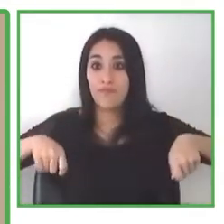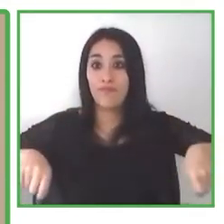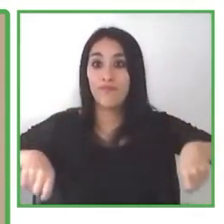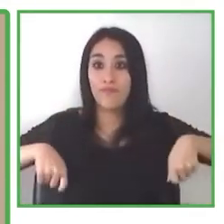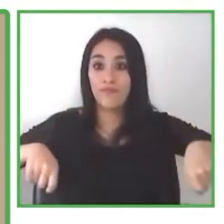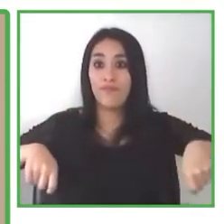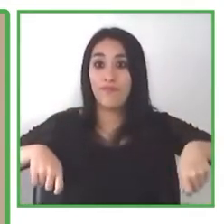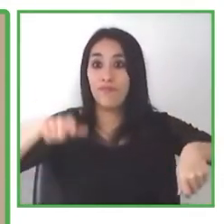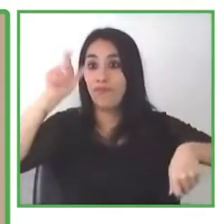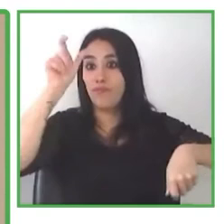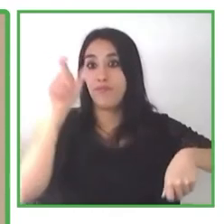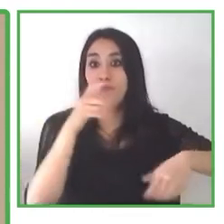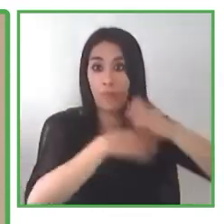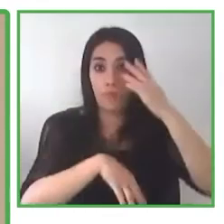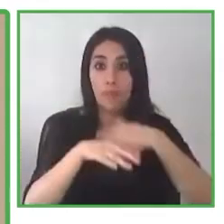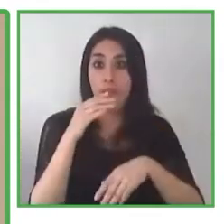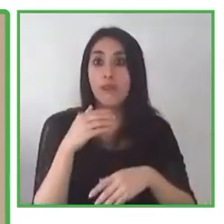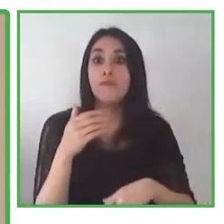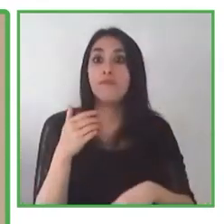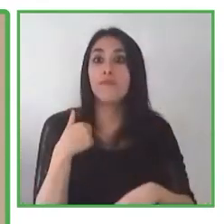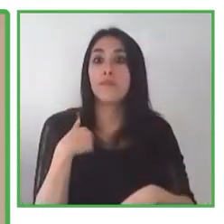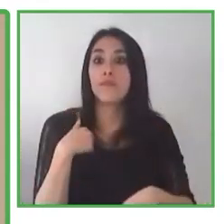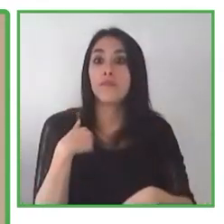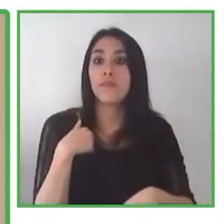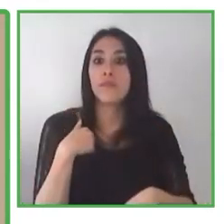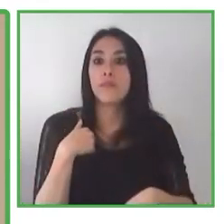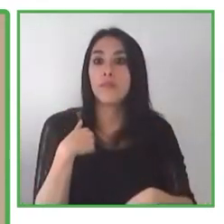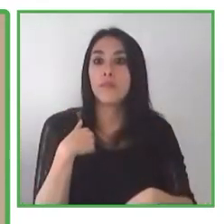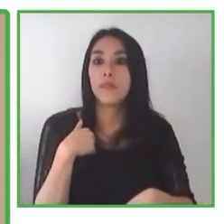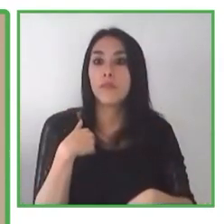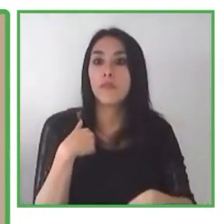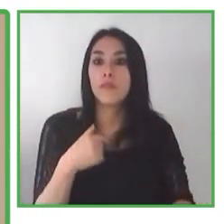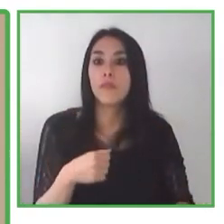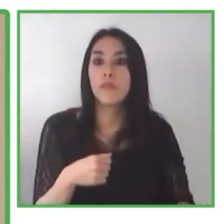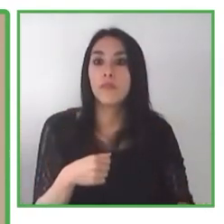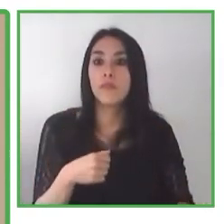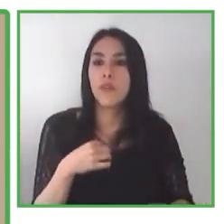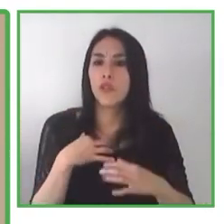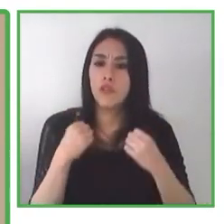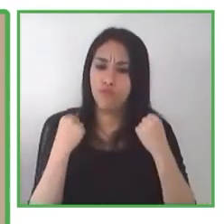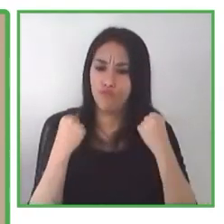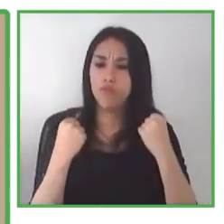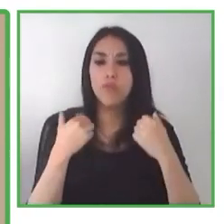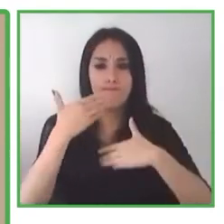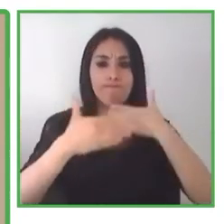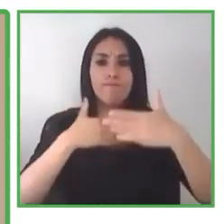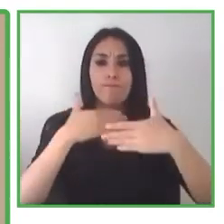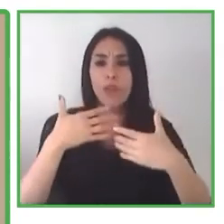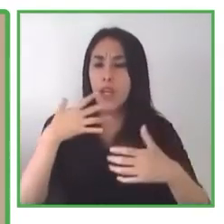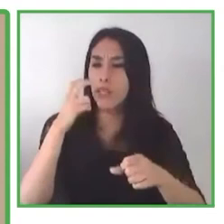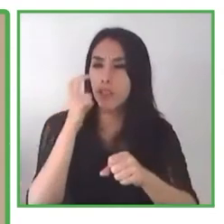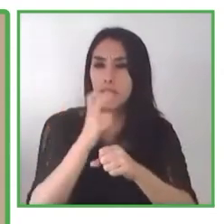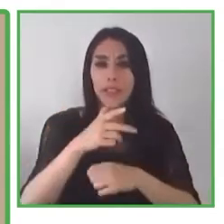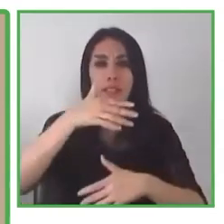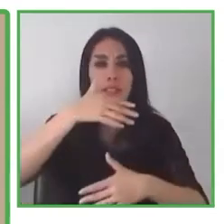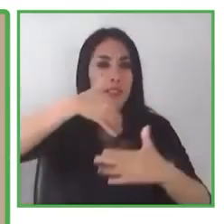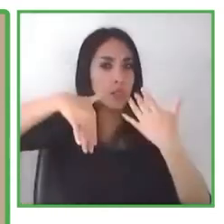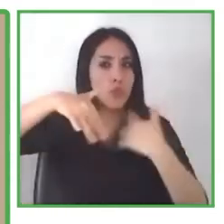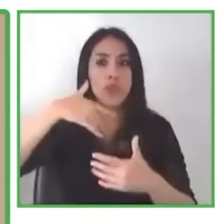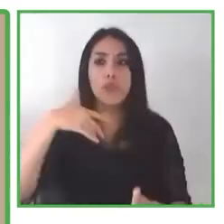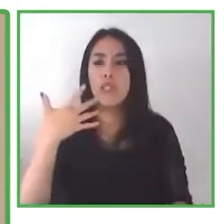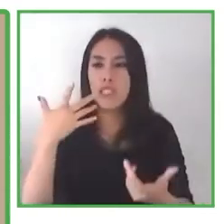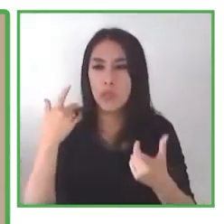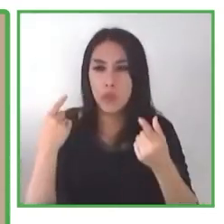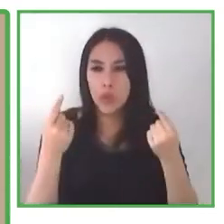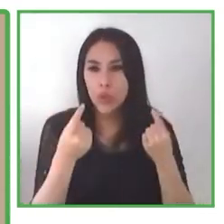con situaciones personales difíciles en ambientes que no siempre están hechos para acomodarse a nuestras